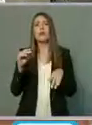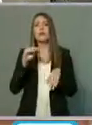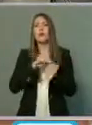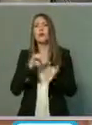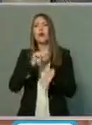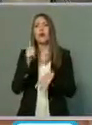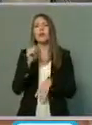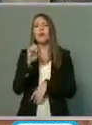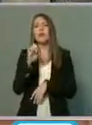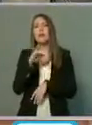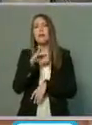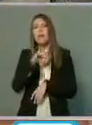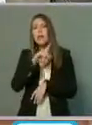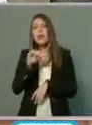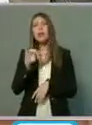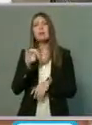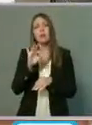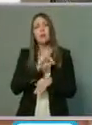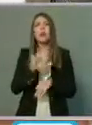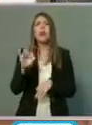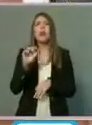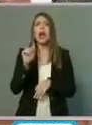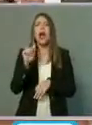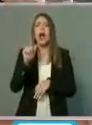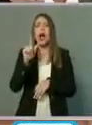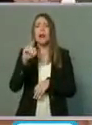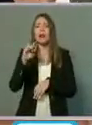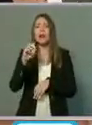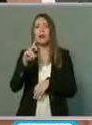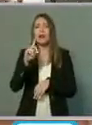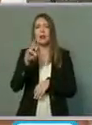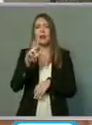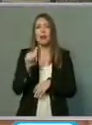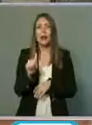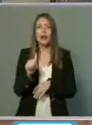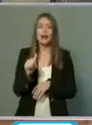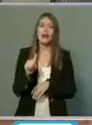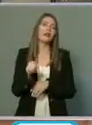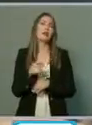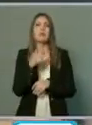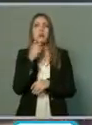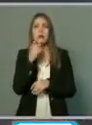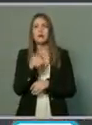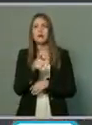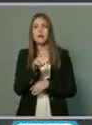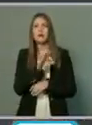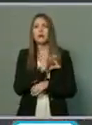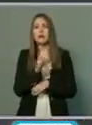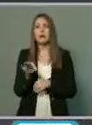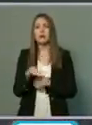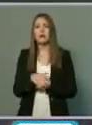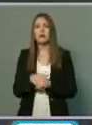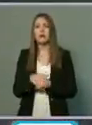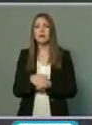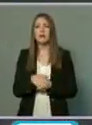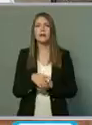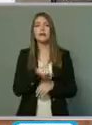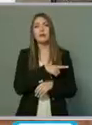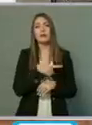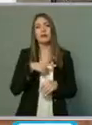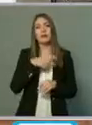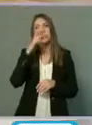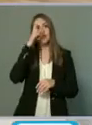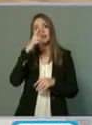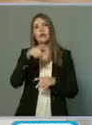De semilla, puede ser almendra también. Hay que respetar un poquito lo que nos dice la receta, pero almendra pienso que sí, Sí, se sobre le puede. todo, Exactamente. sobre todo si viene